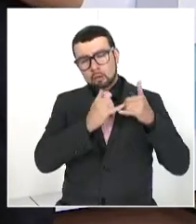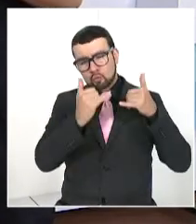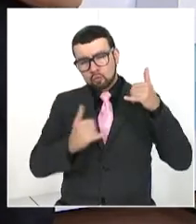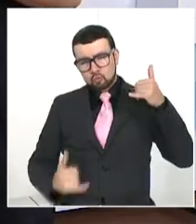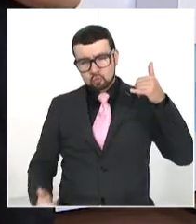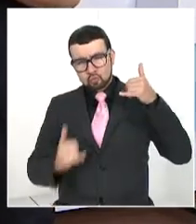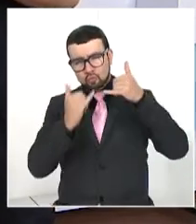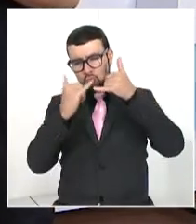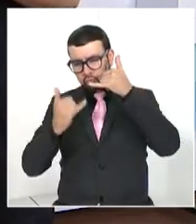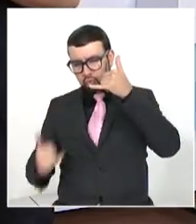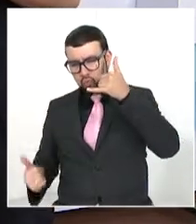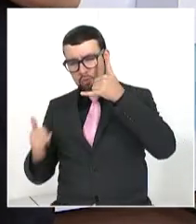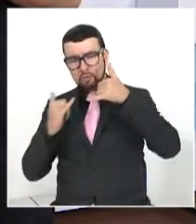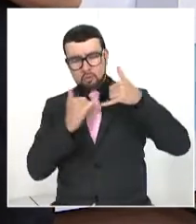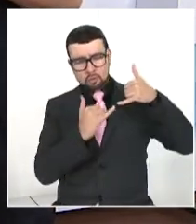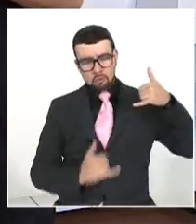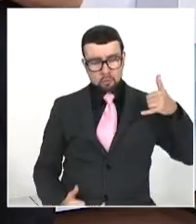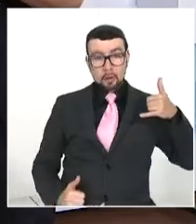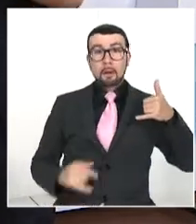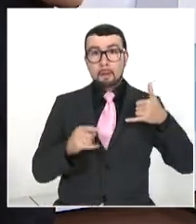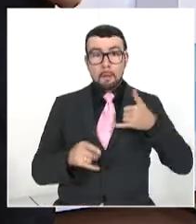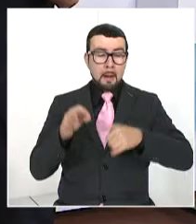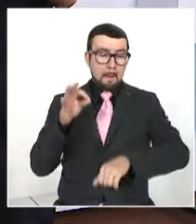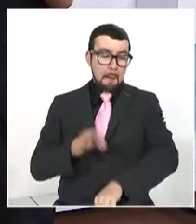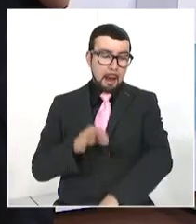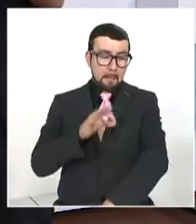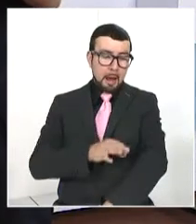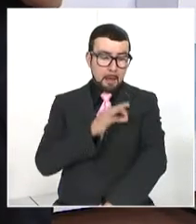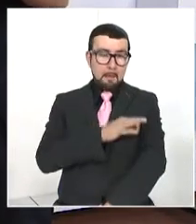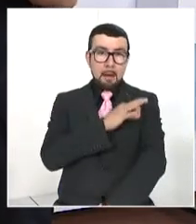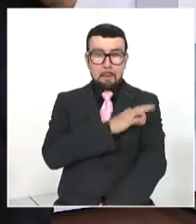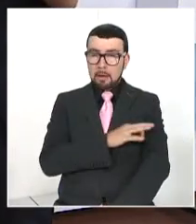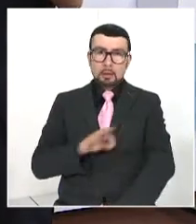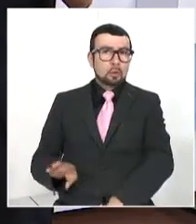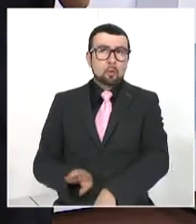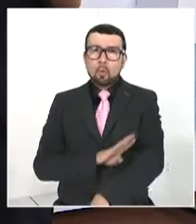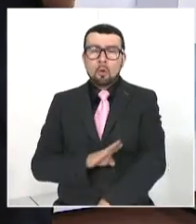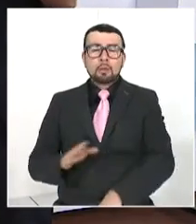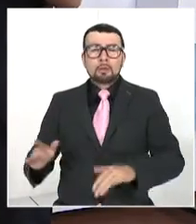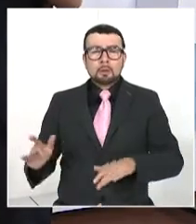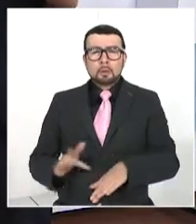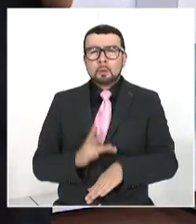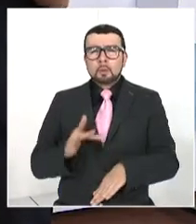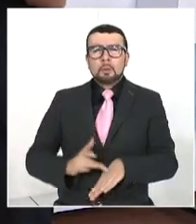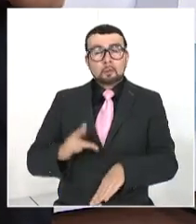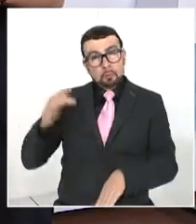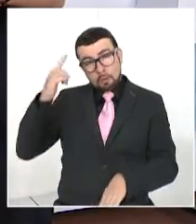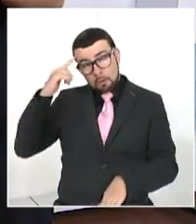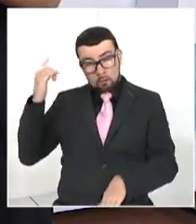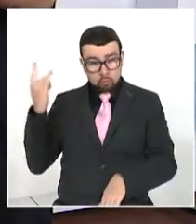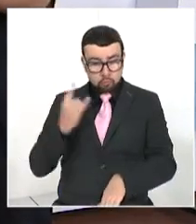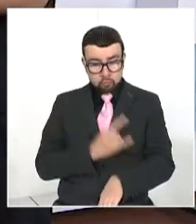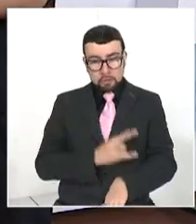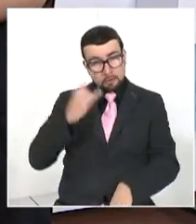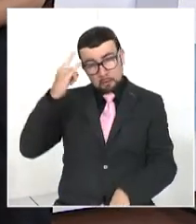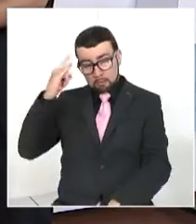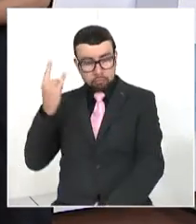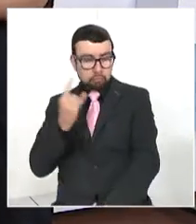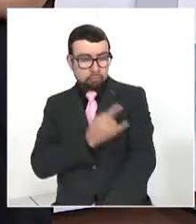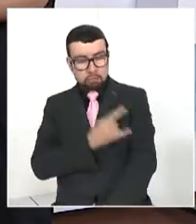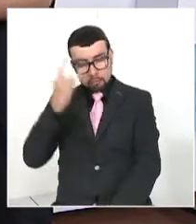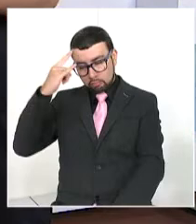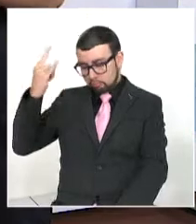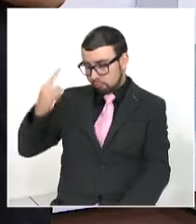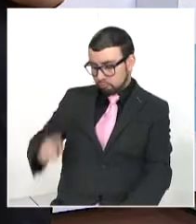cuando introducimos todas estas agujas estamos estimulando a que ese cableado vuelva a conectarse, porque en